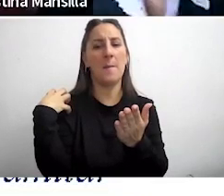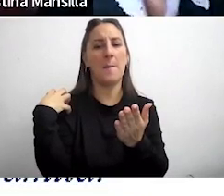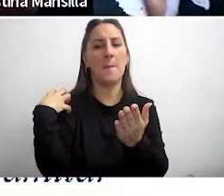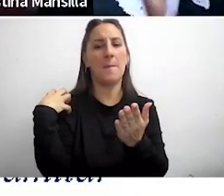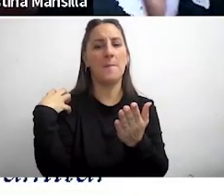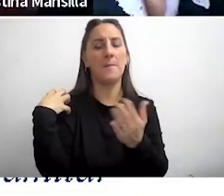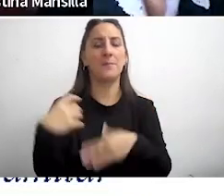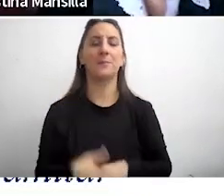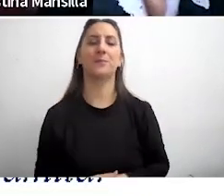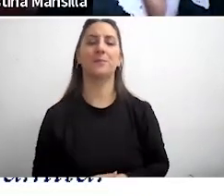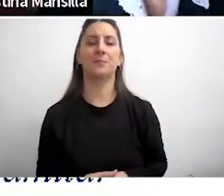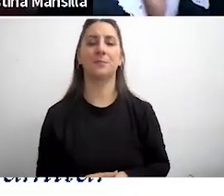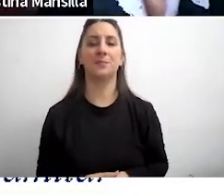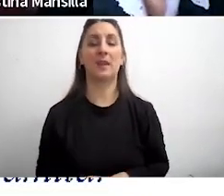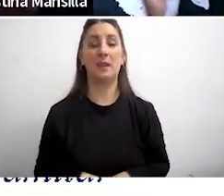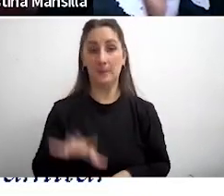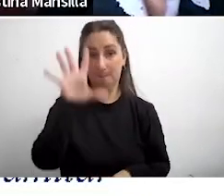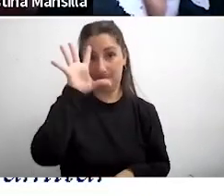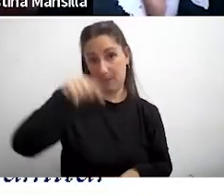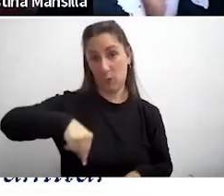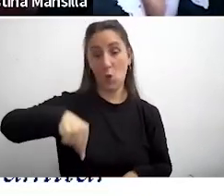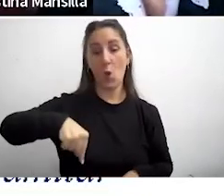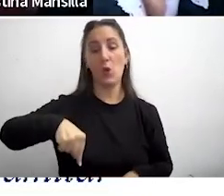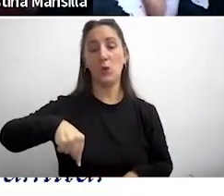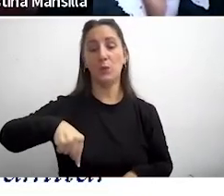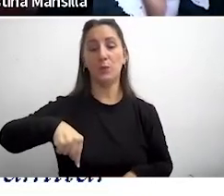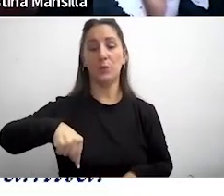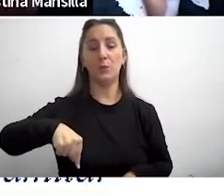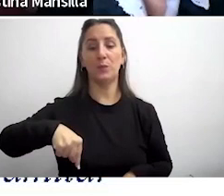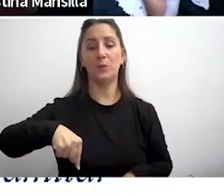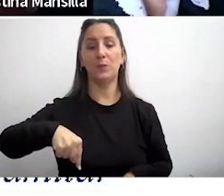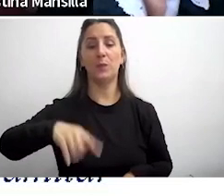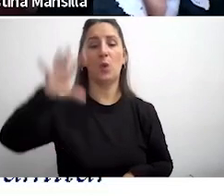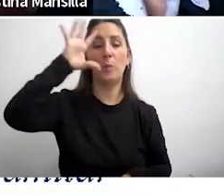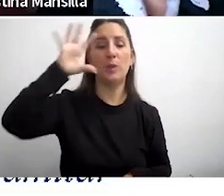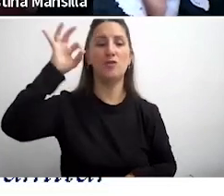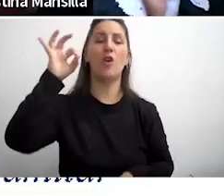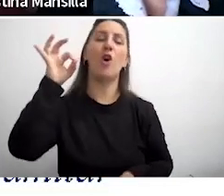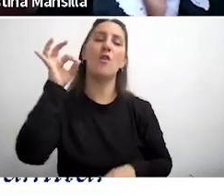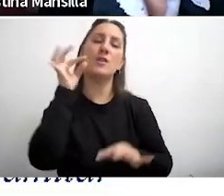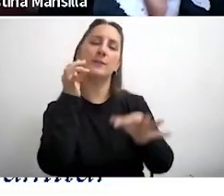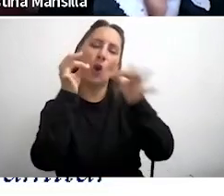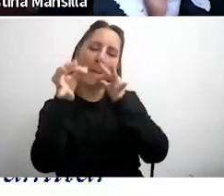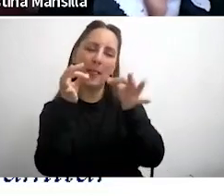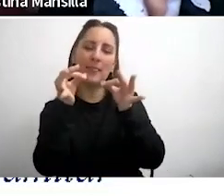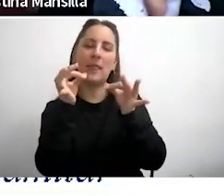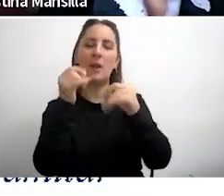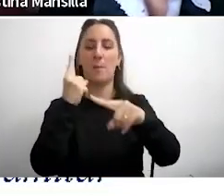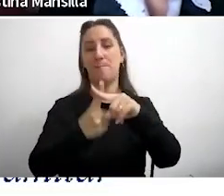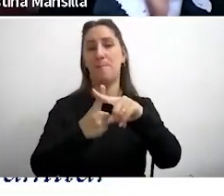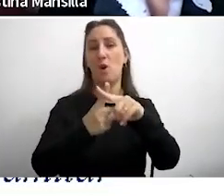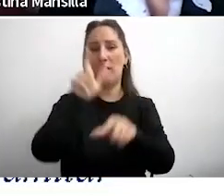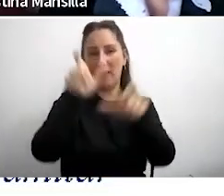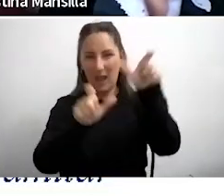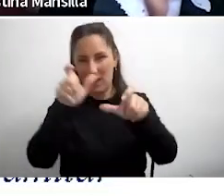Recordemos que hoy, atendiendo a opiniones, comentarios efectuados por los distintos consejos,